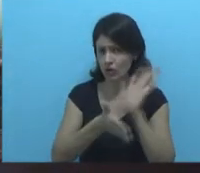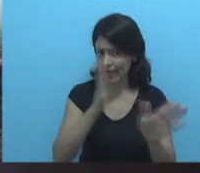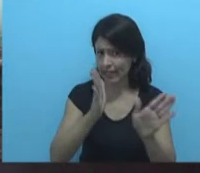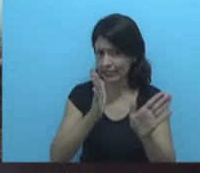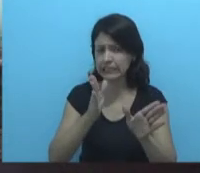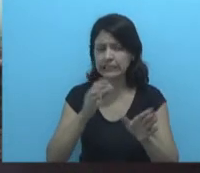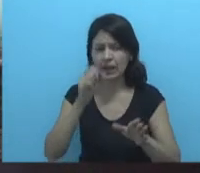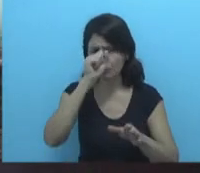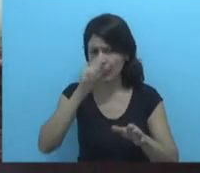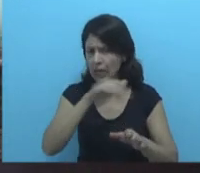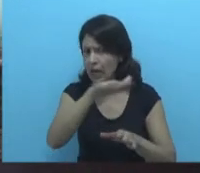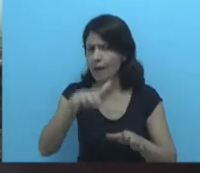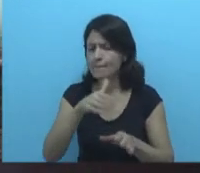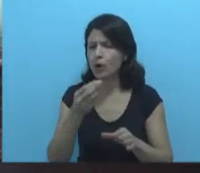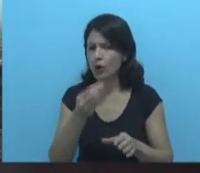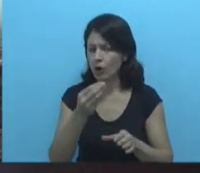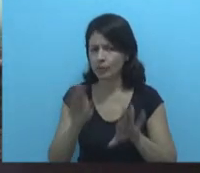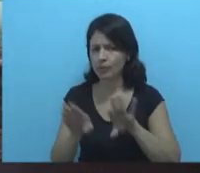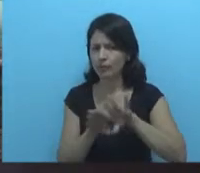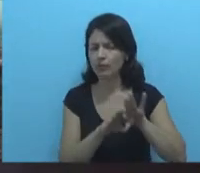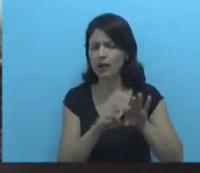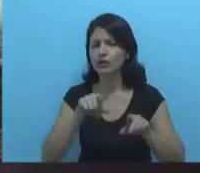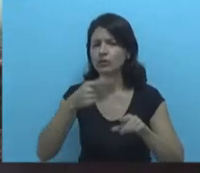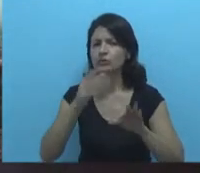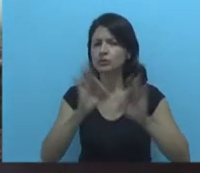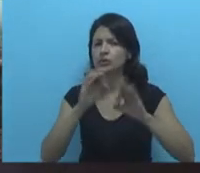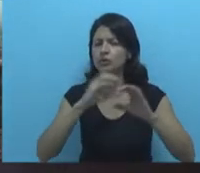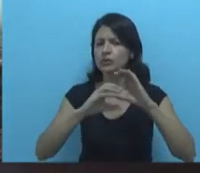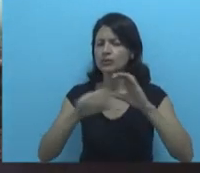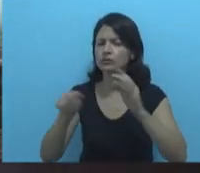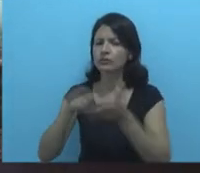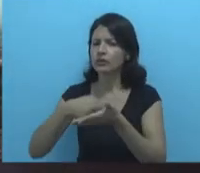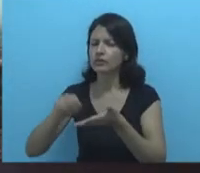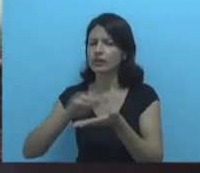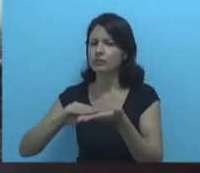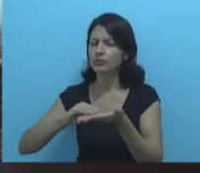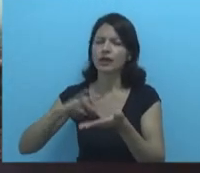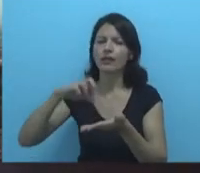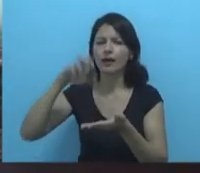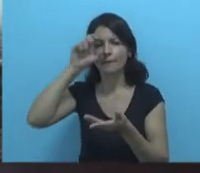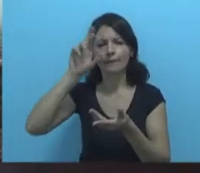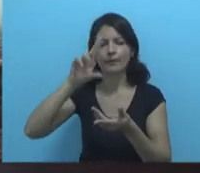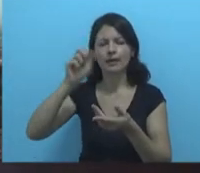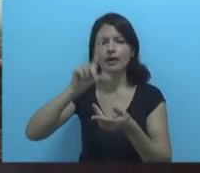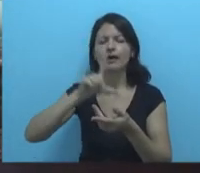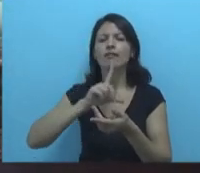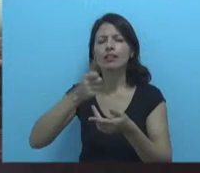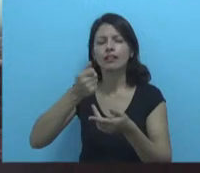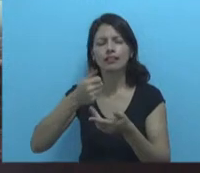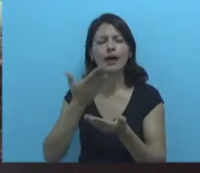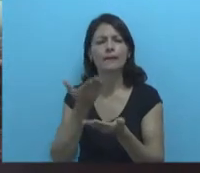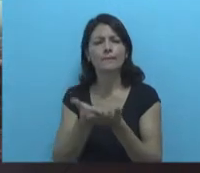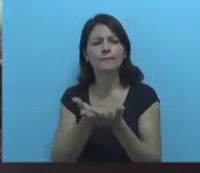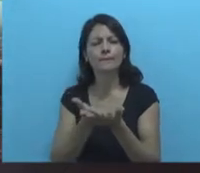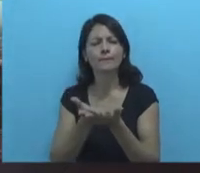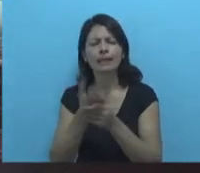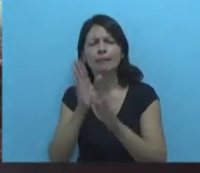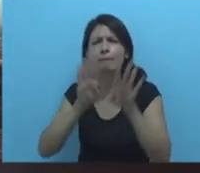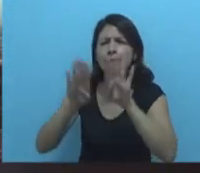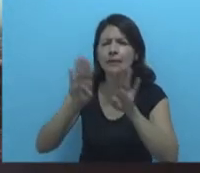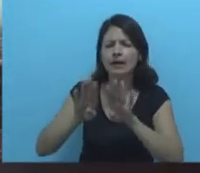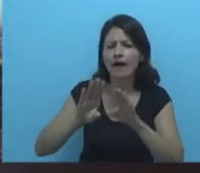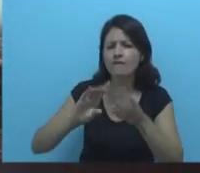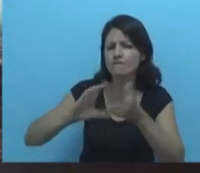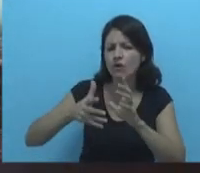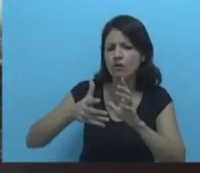Proyecto de comunicación 43.431, diputada Peralta, por el cual se solicita disponga arbitrar las medidas necesarias